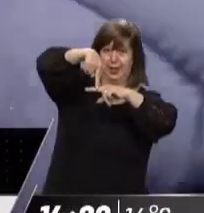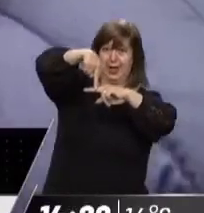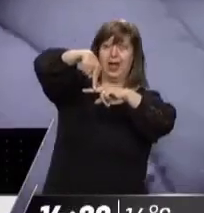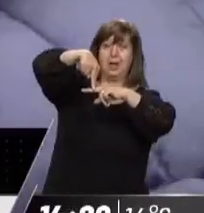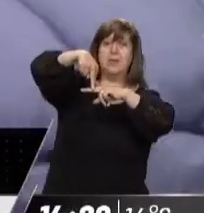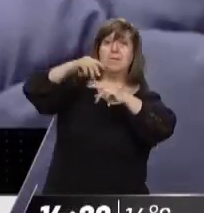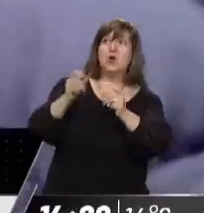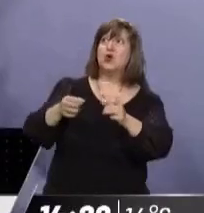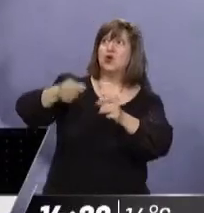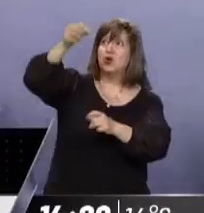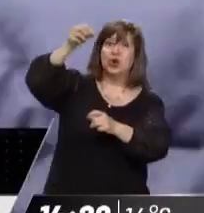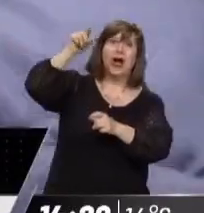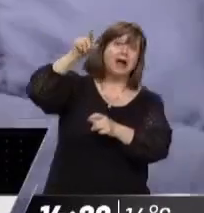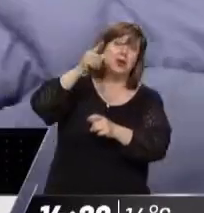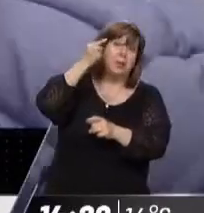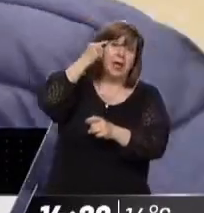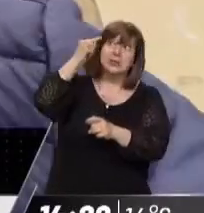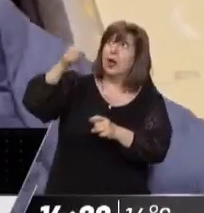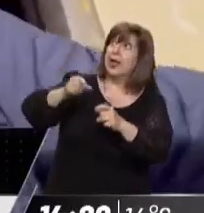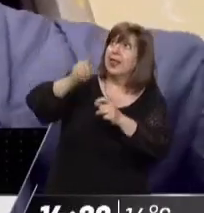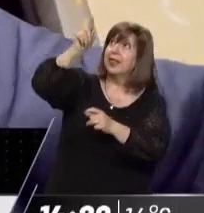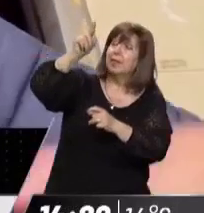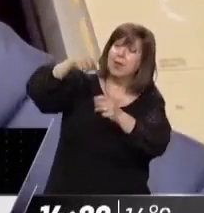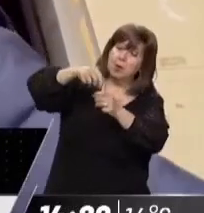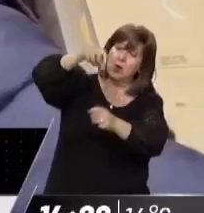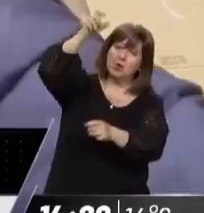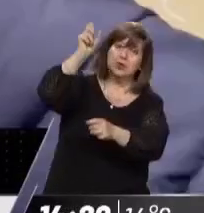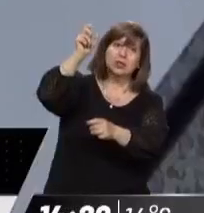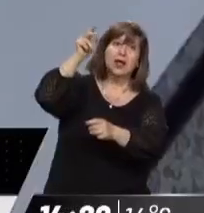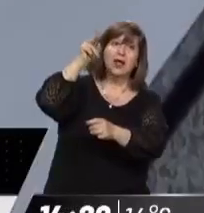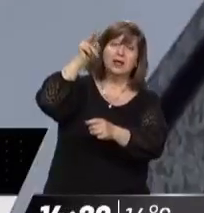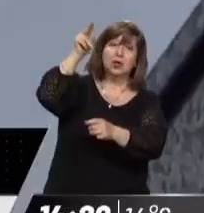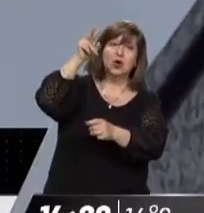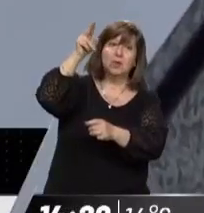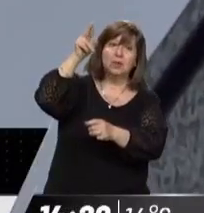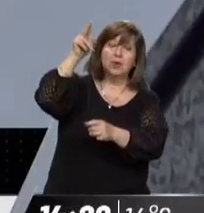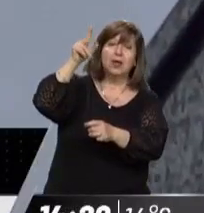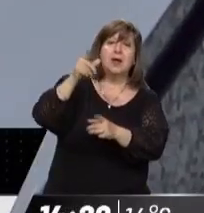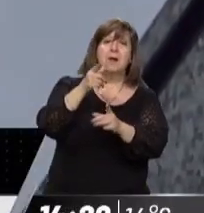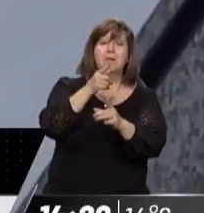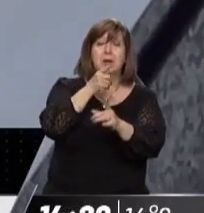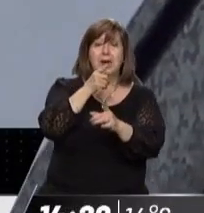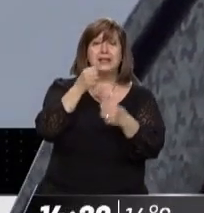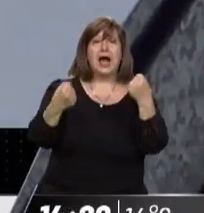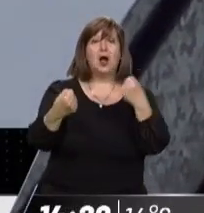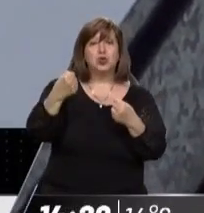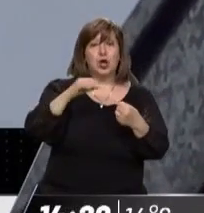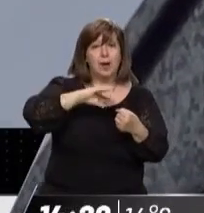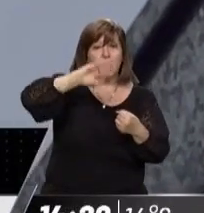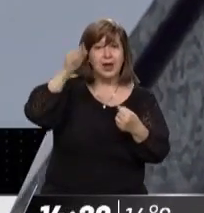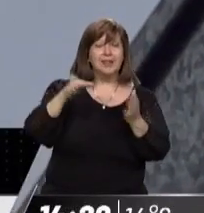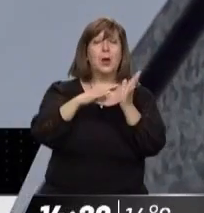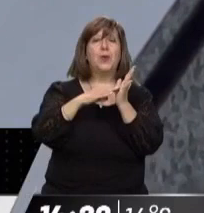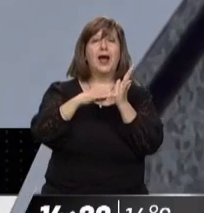esa pilastra. Calculo que debe haber sido por acá o puede haber sido también. De todos modos, tengo entendido que también andan en un vehículo, en una camioneta